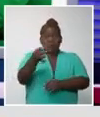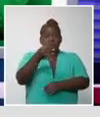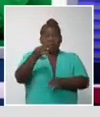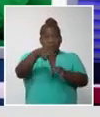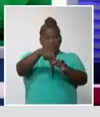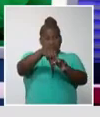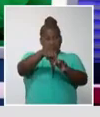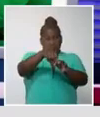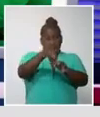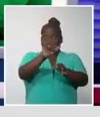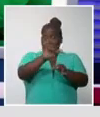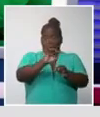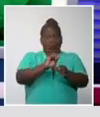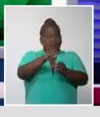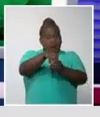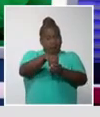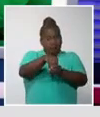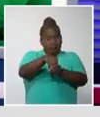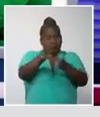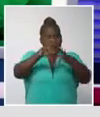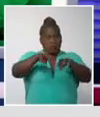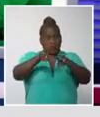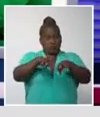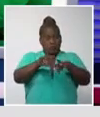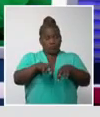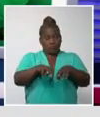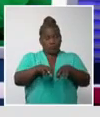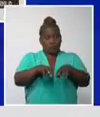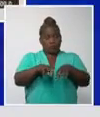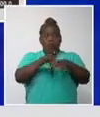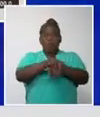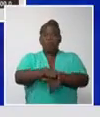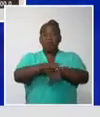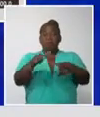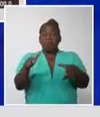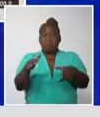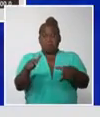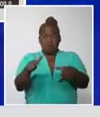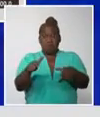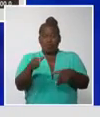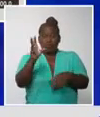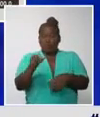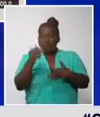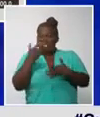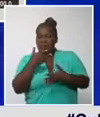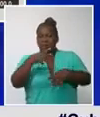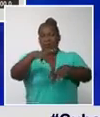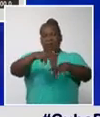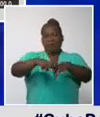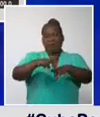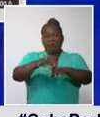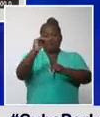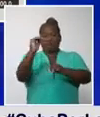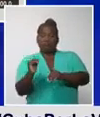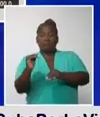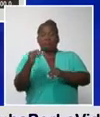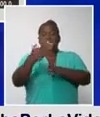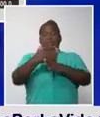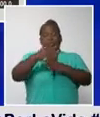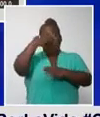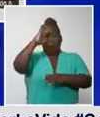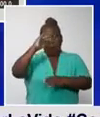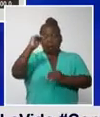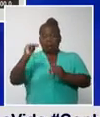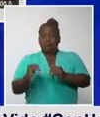Juventud, en el día de ayer. El mayor número de la provincia de La Habana, le sigue Santiago de Cuba,